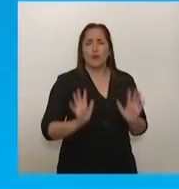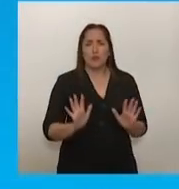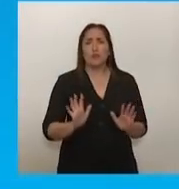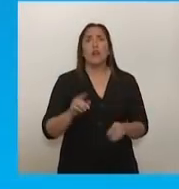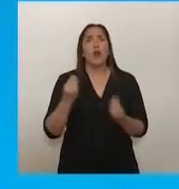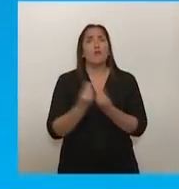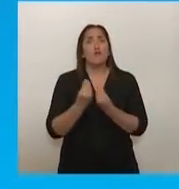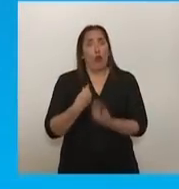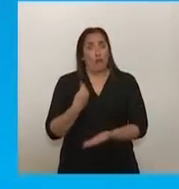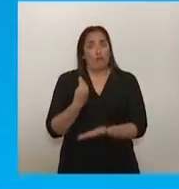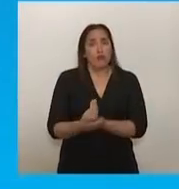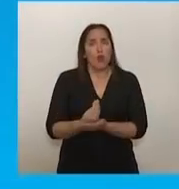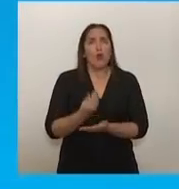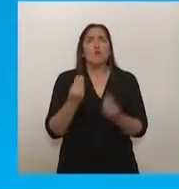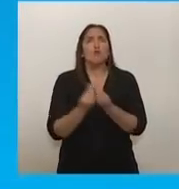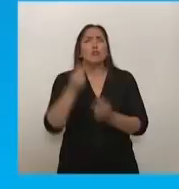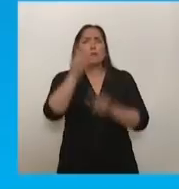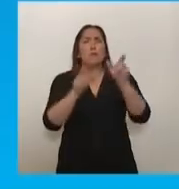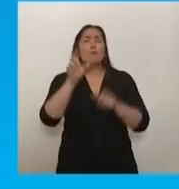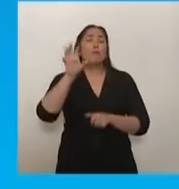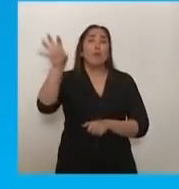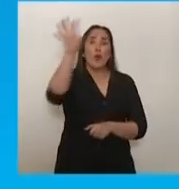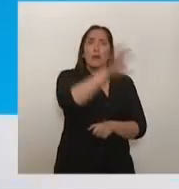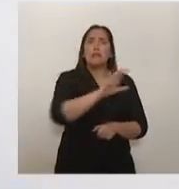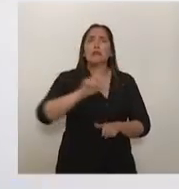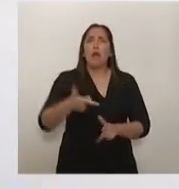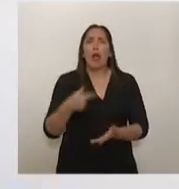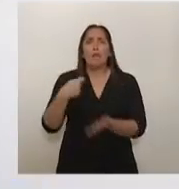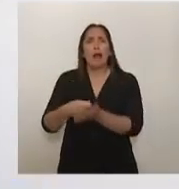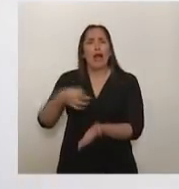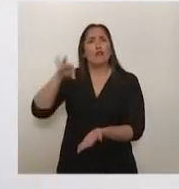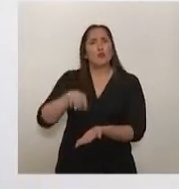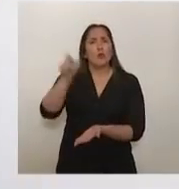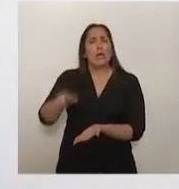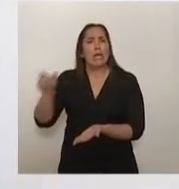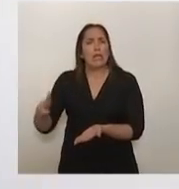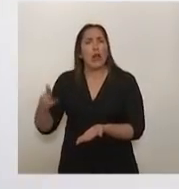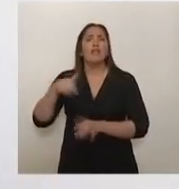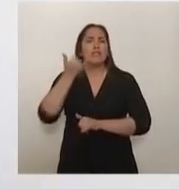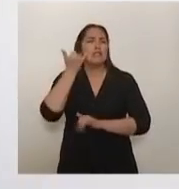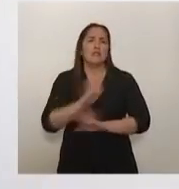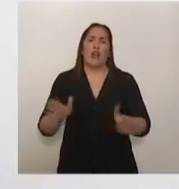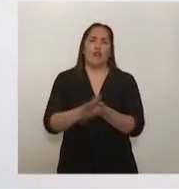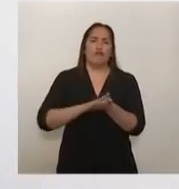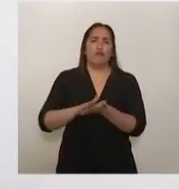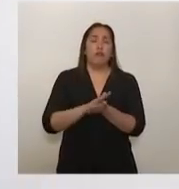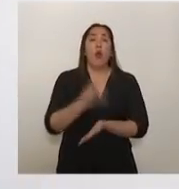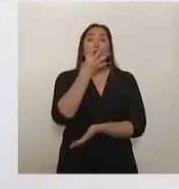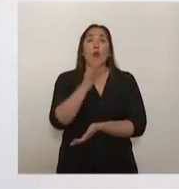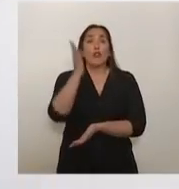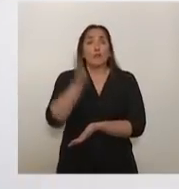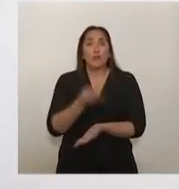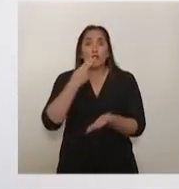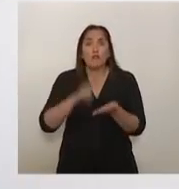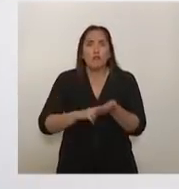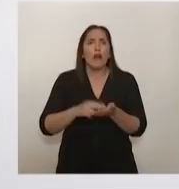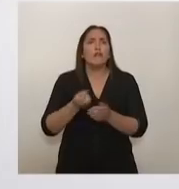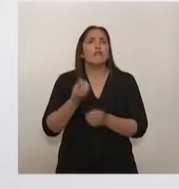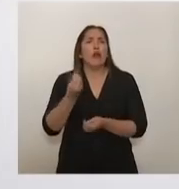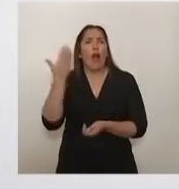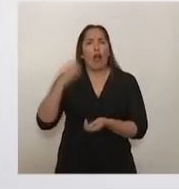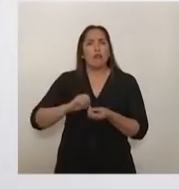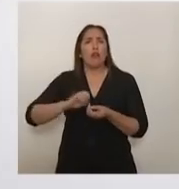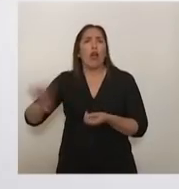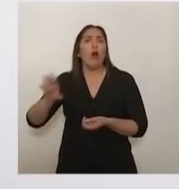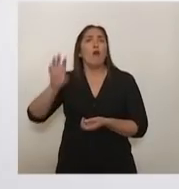muchas provincias no tenían ni para pagar los sueldos. Hoy están casi todas saneadas. El 40% de los impuestos nacionales iban a las provincias.